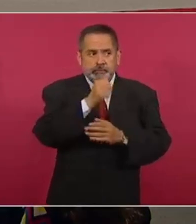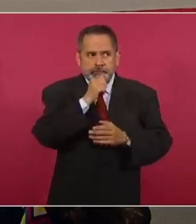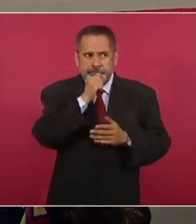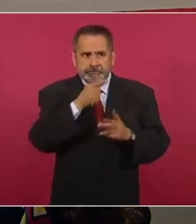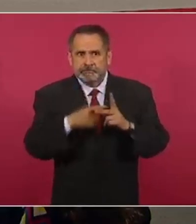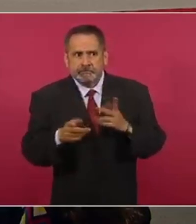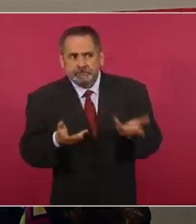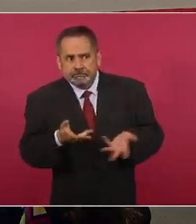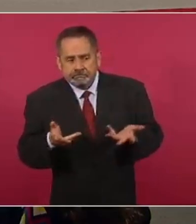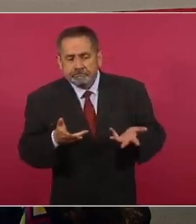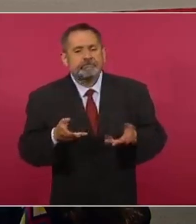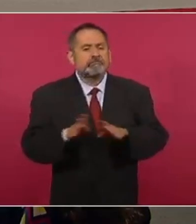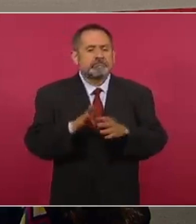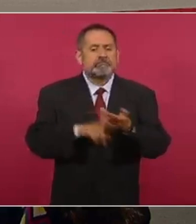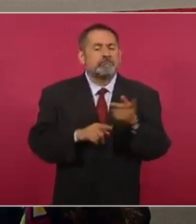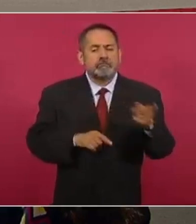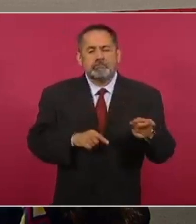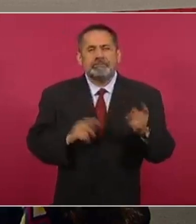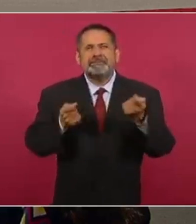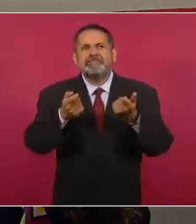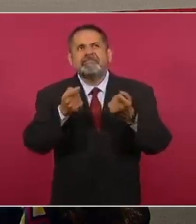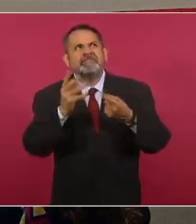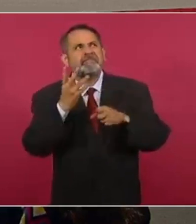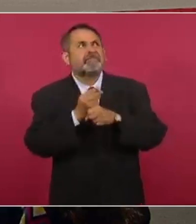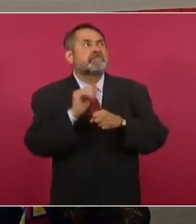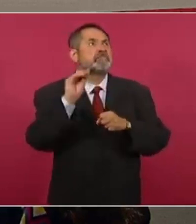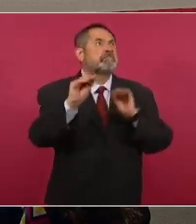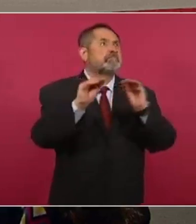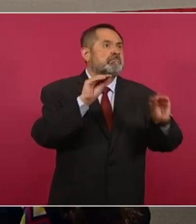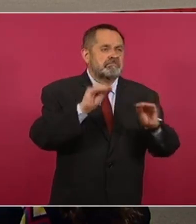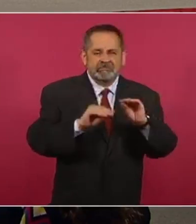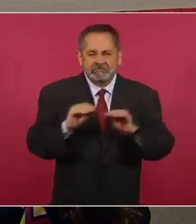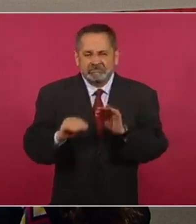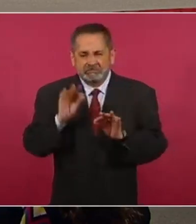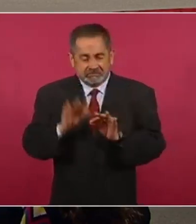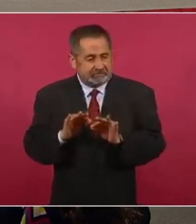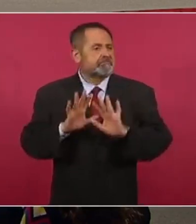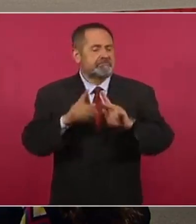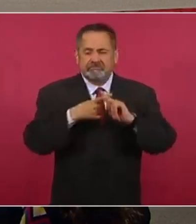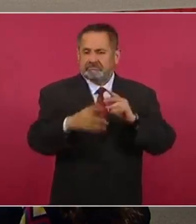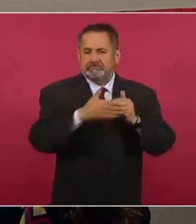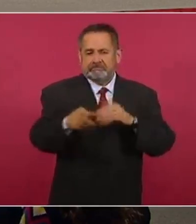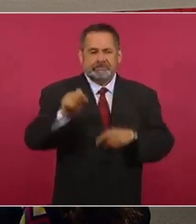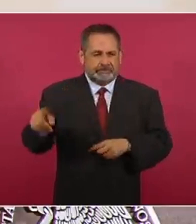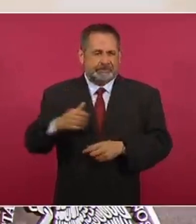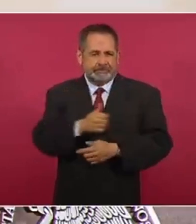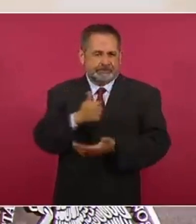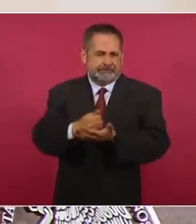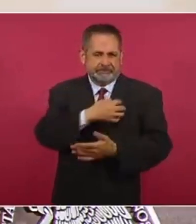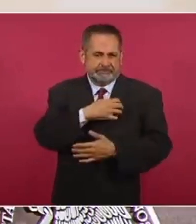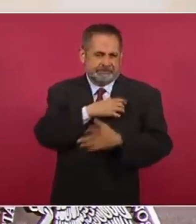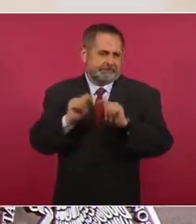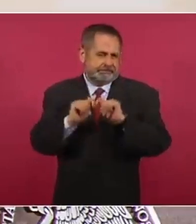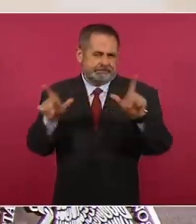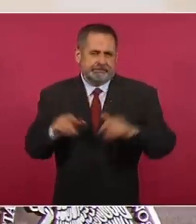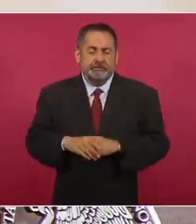tiene ya pocos detalles que se tienen que resolver allá en la capital en la escala en